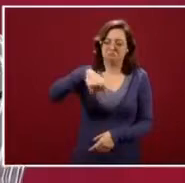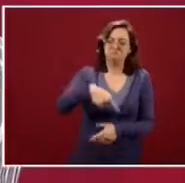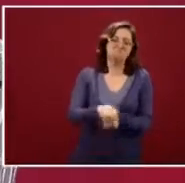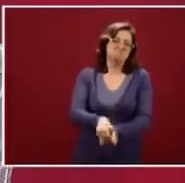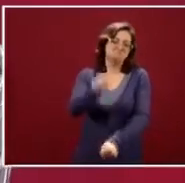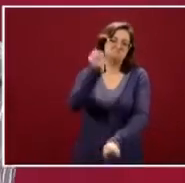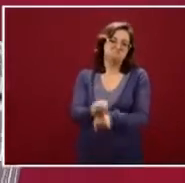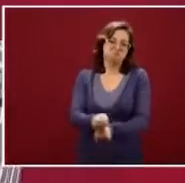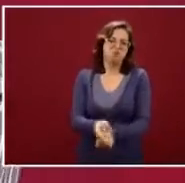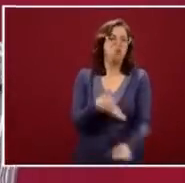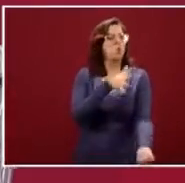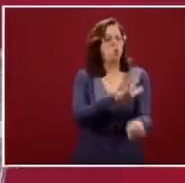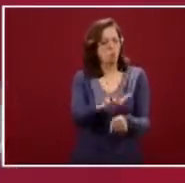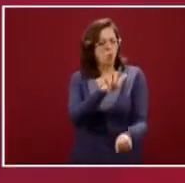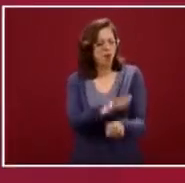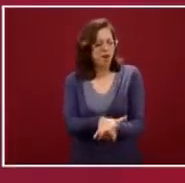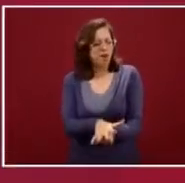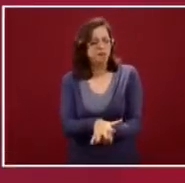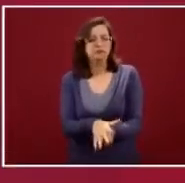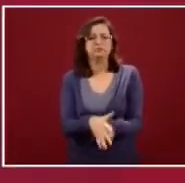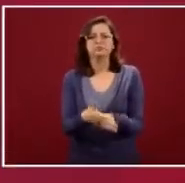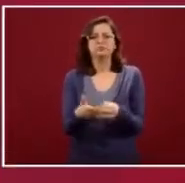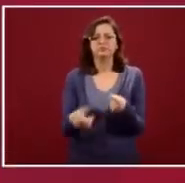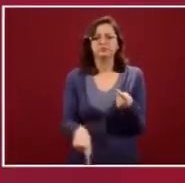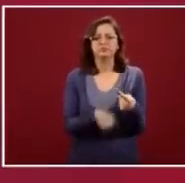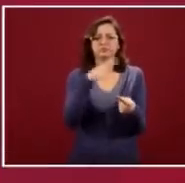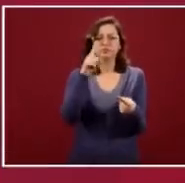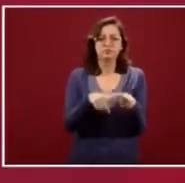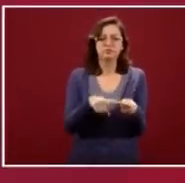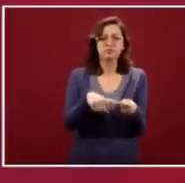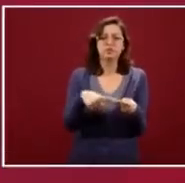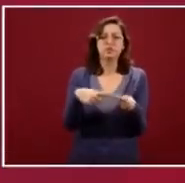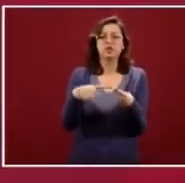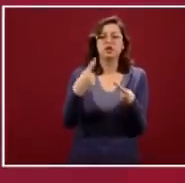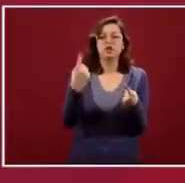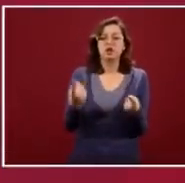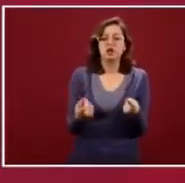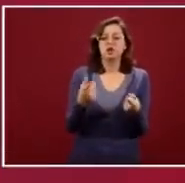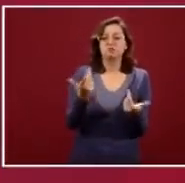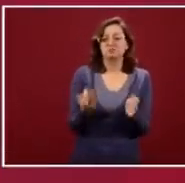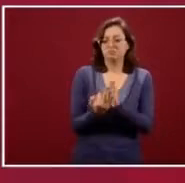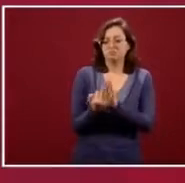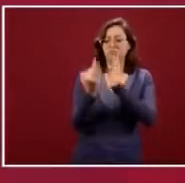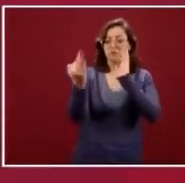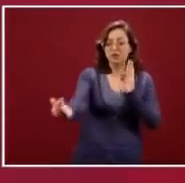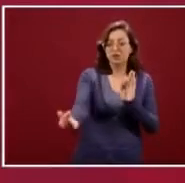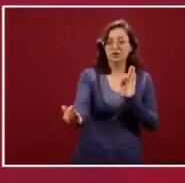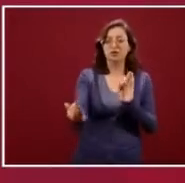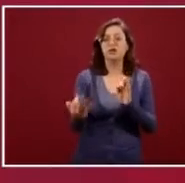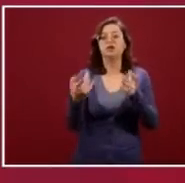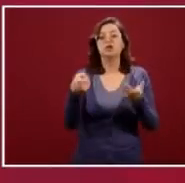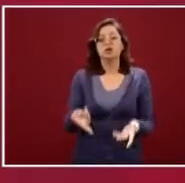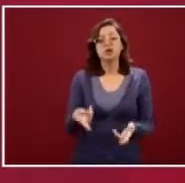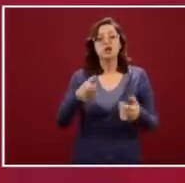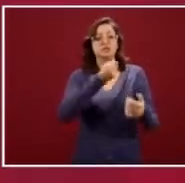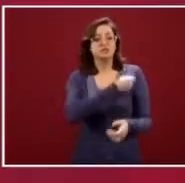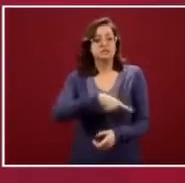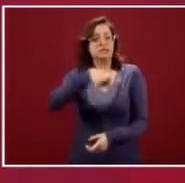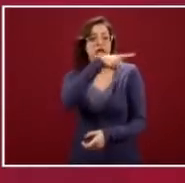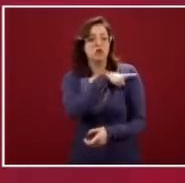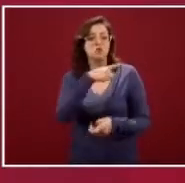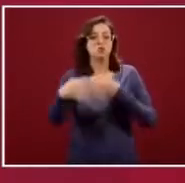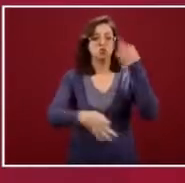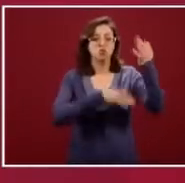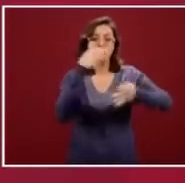¿cuáles son estas acciones? Son precisamente las acciones de su sana distancia, la Jornada Nacional de Sana